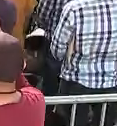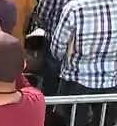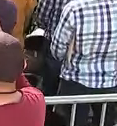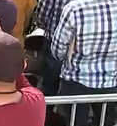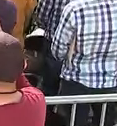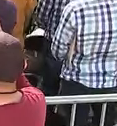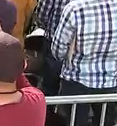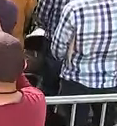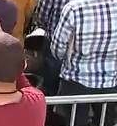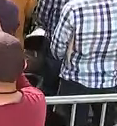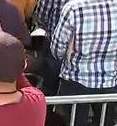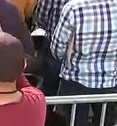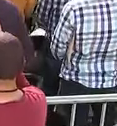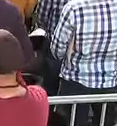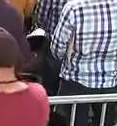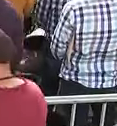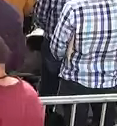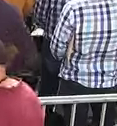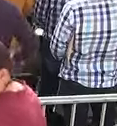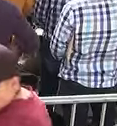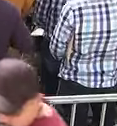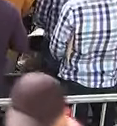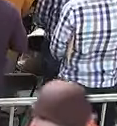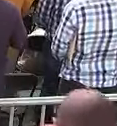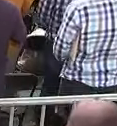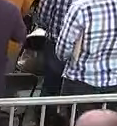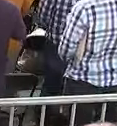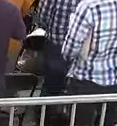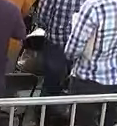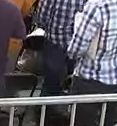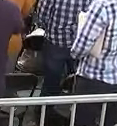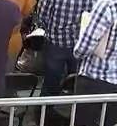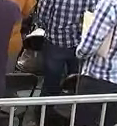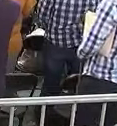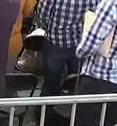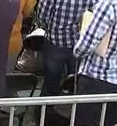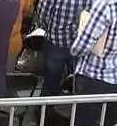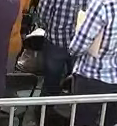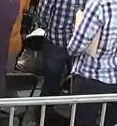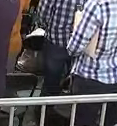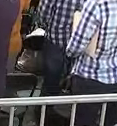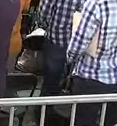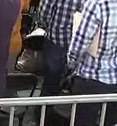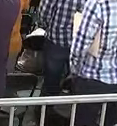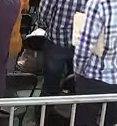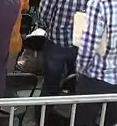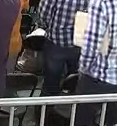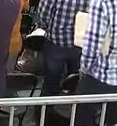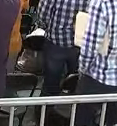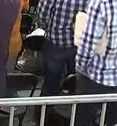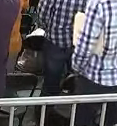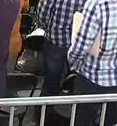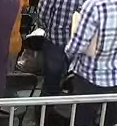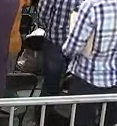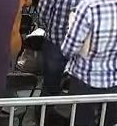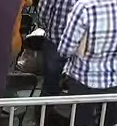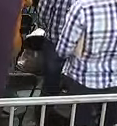Solicitamos la intervención del presidente municipal de Guelatao de Juárez, Isaías García Soto.